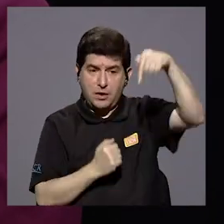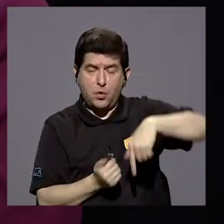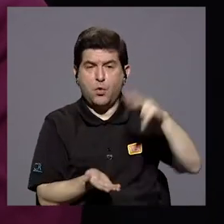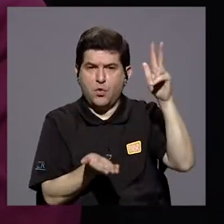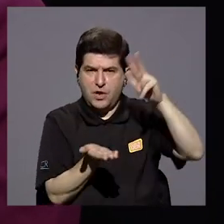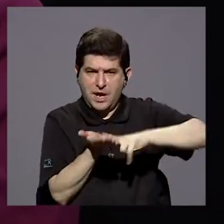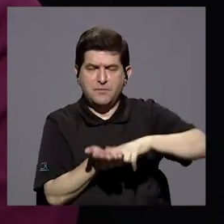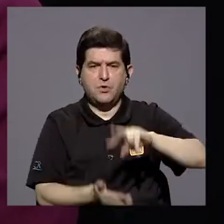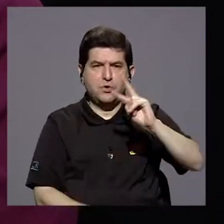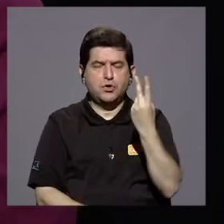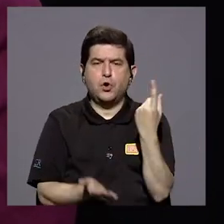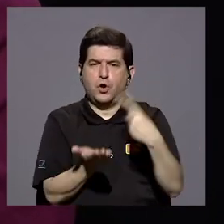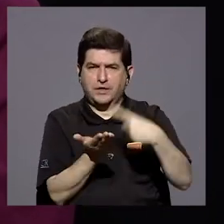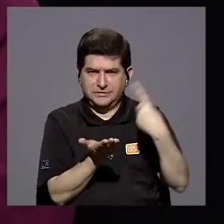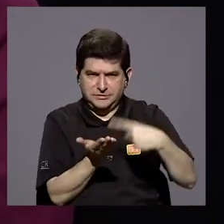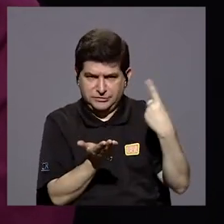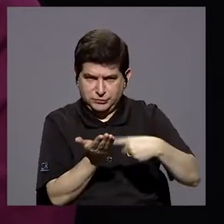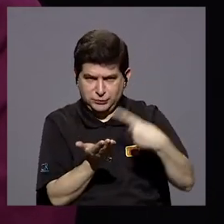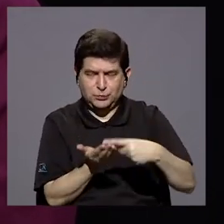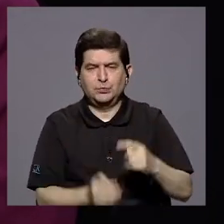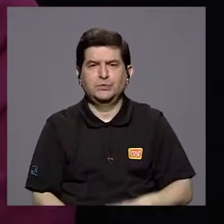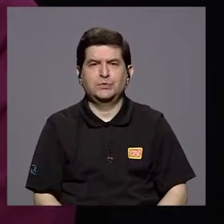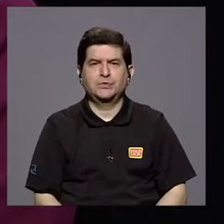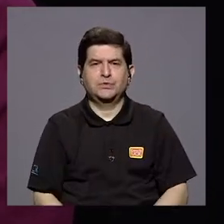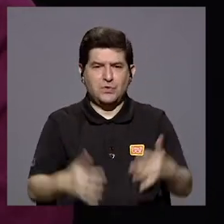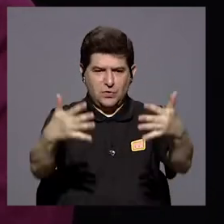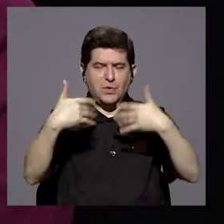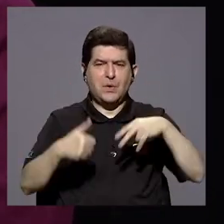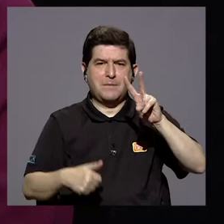en segundo debate, que es el expediente